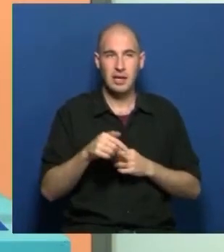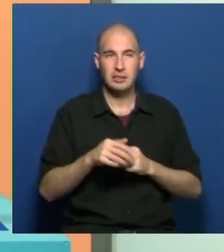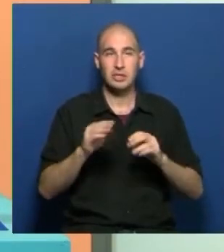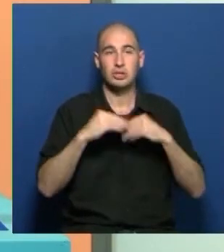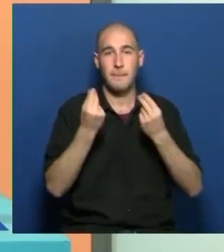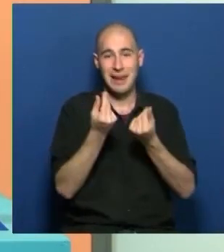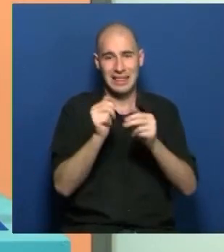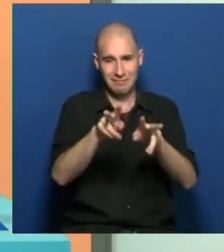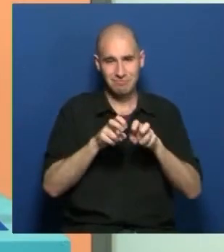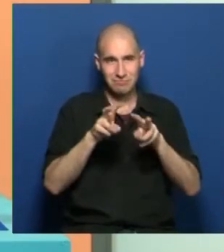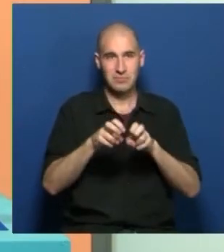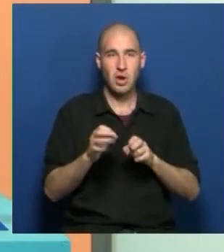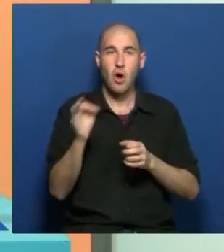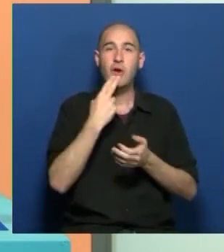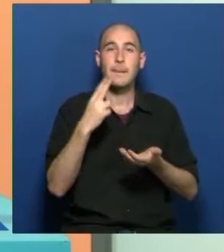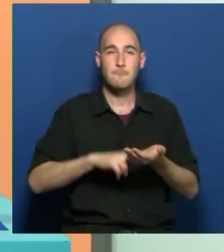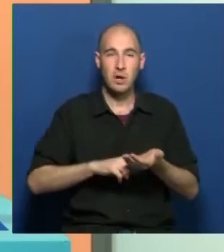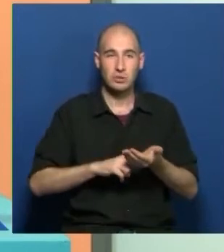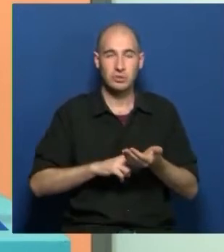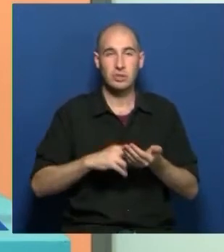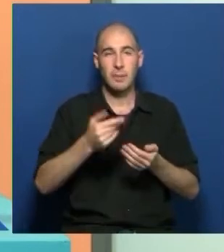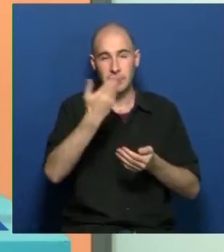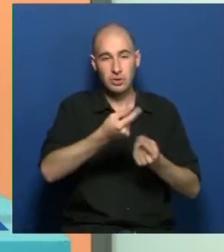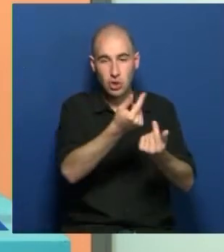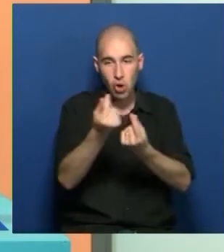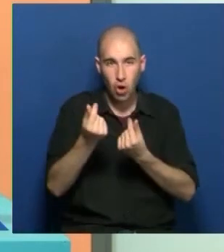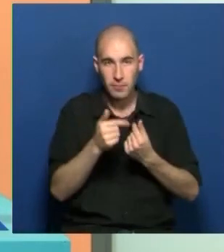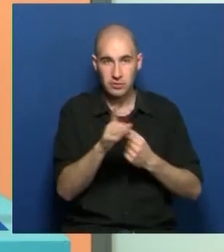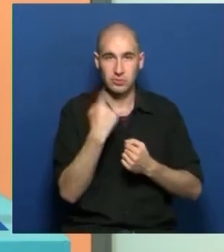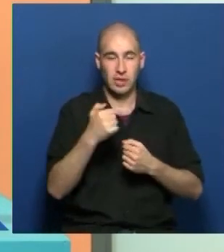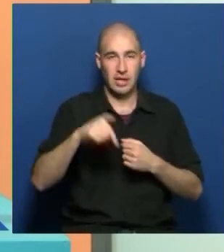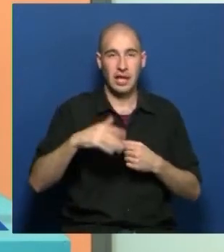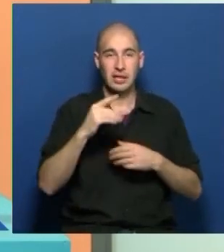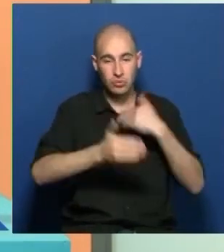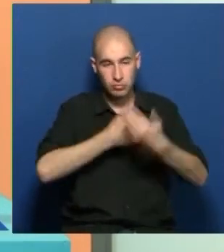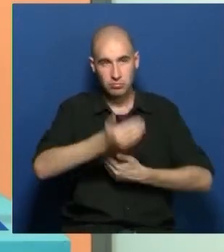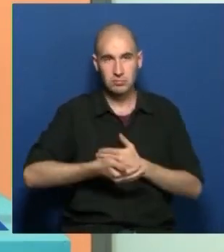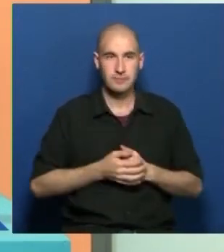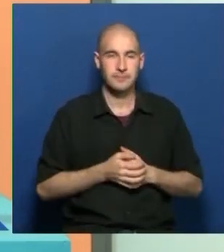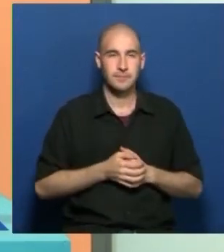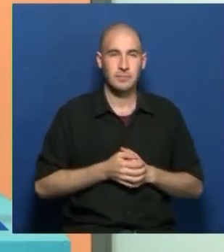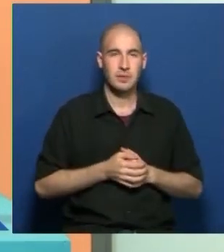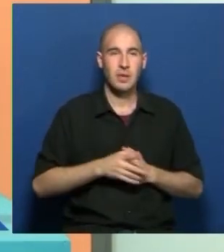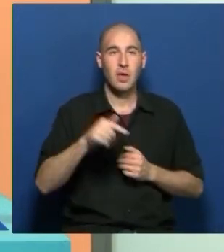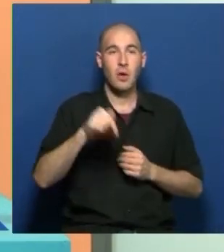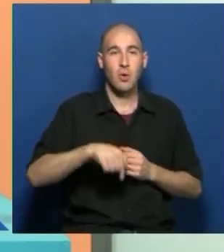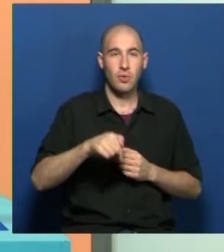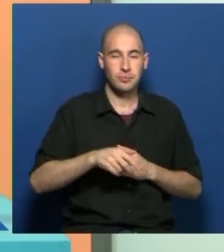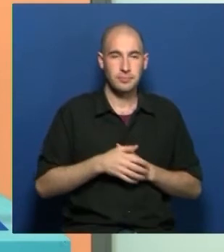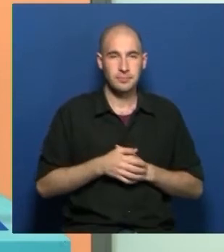de ingresos o de impuestos colocados al consumo que tenemos nosotros en el día a día, que hoy están